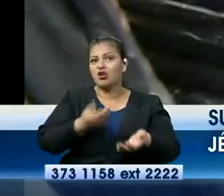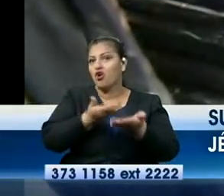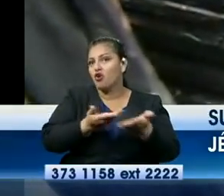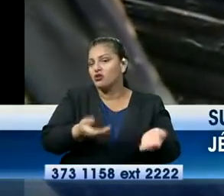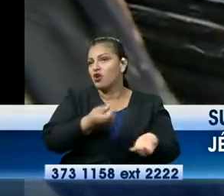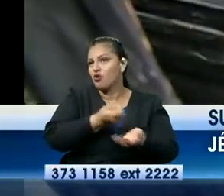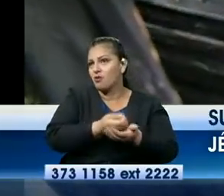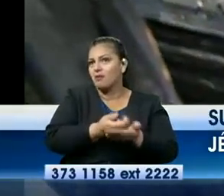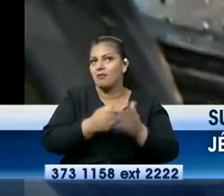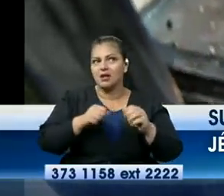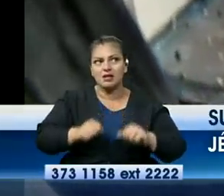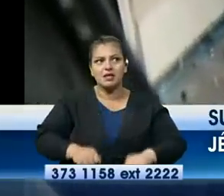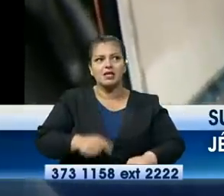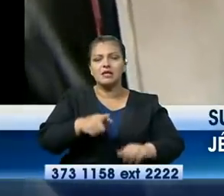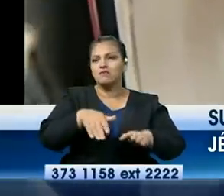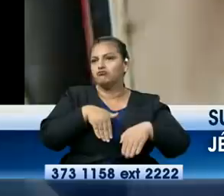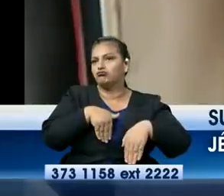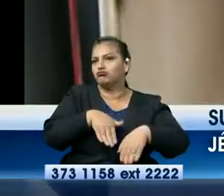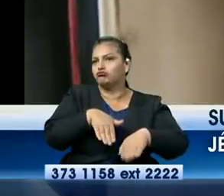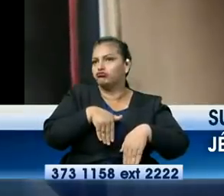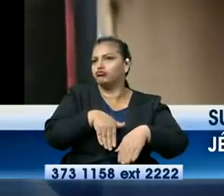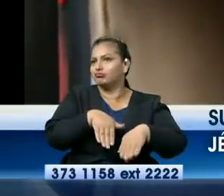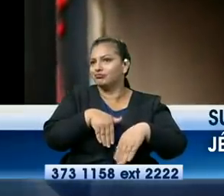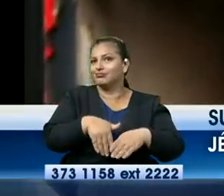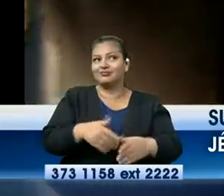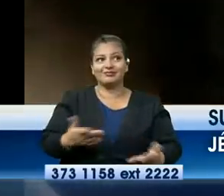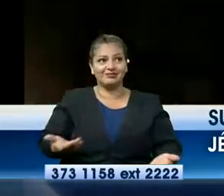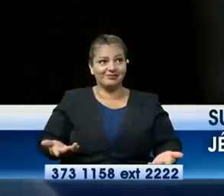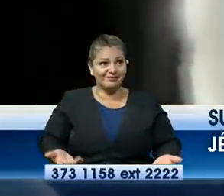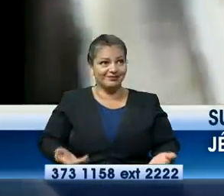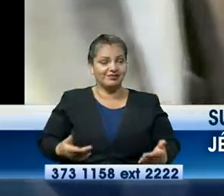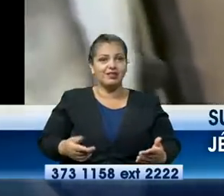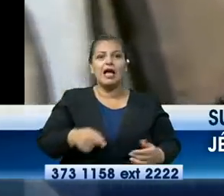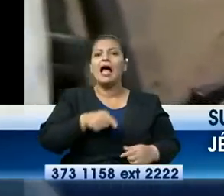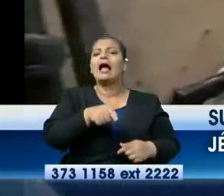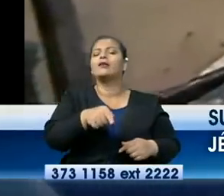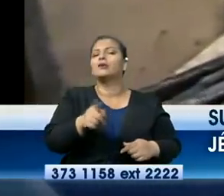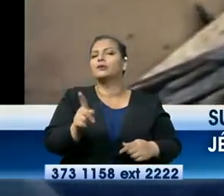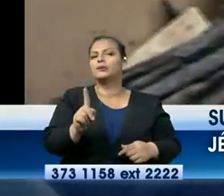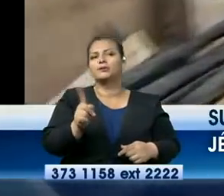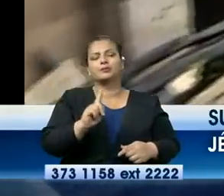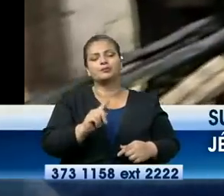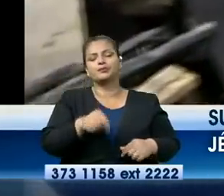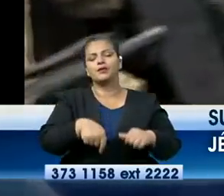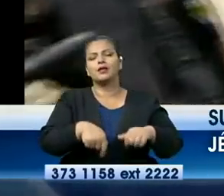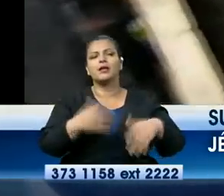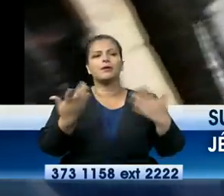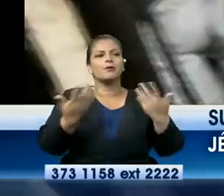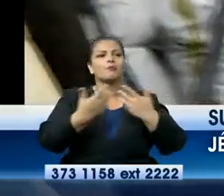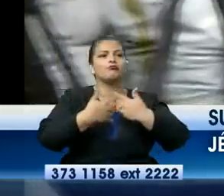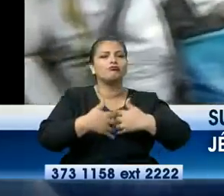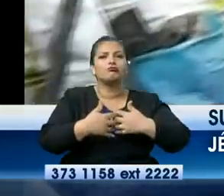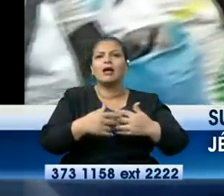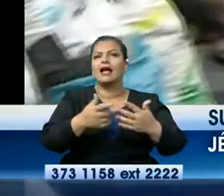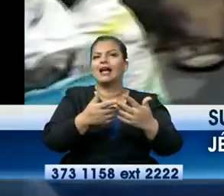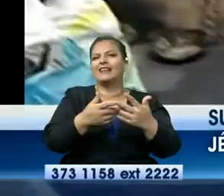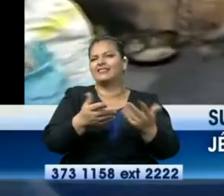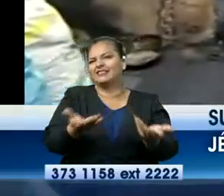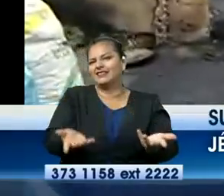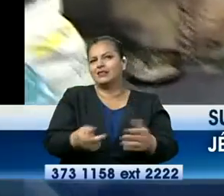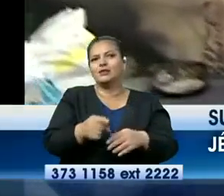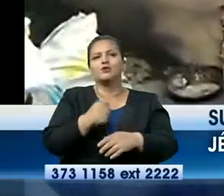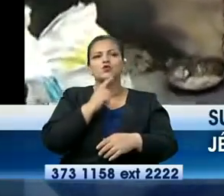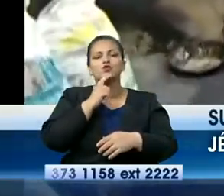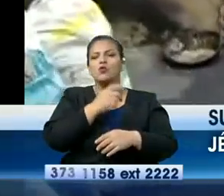de herramientas máquinas para de pronto montar un restaurante un comedor aquí hasta un refrigerador estaba nuevo